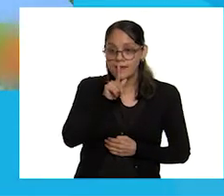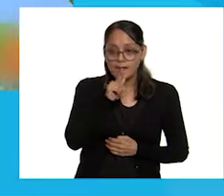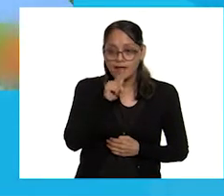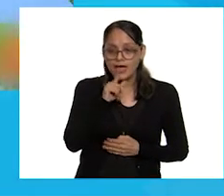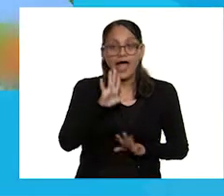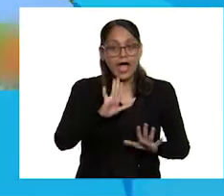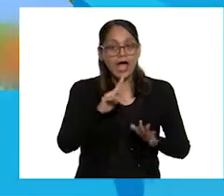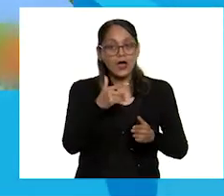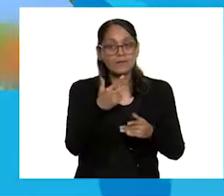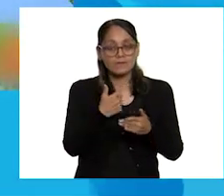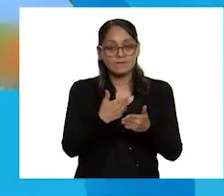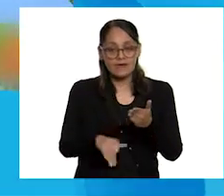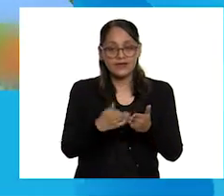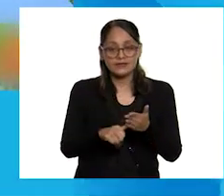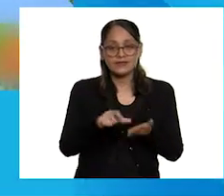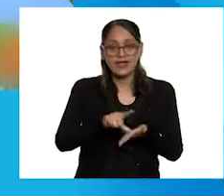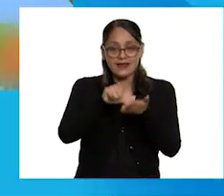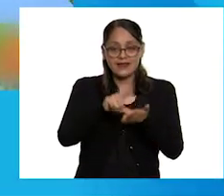y un litro de leche.